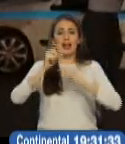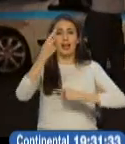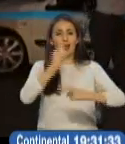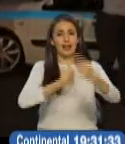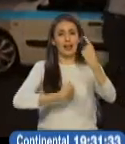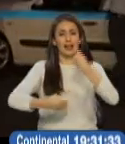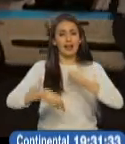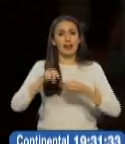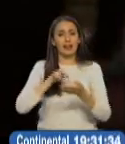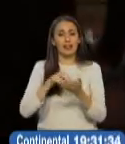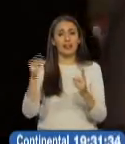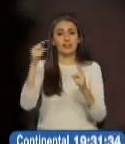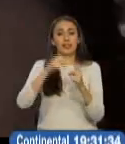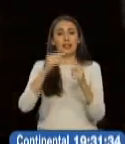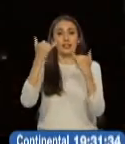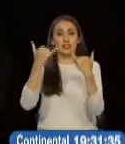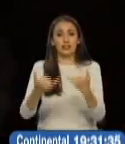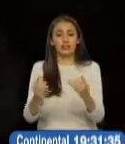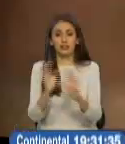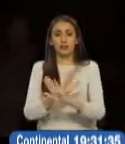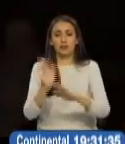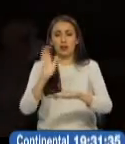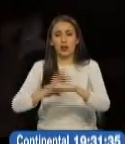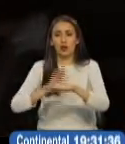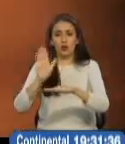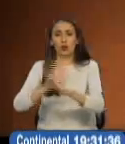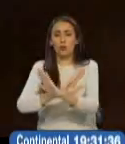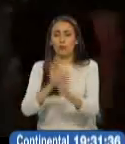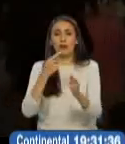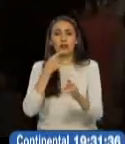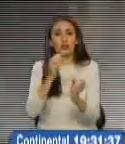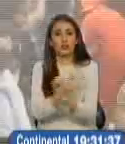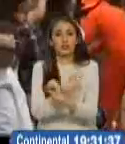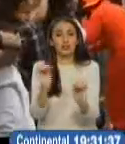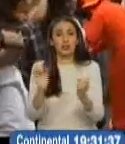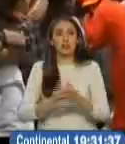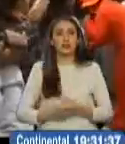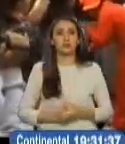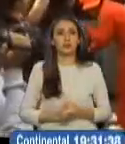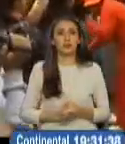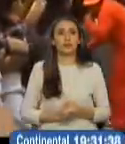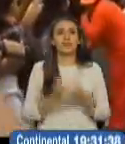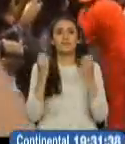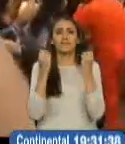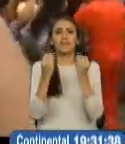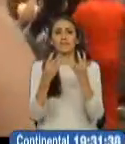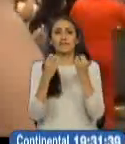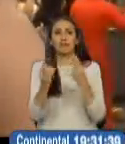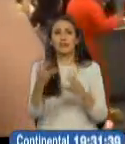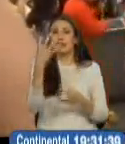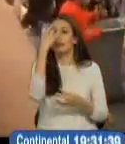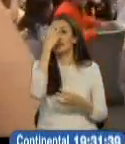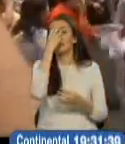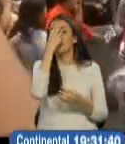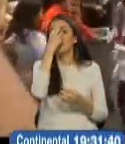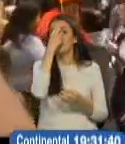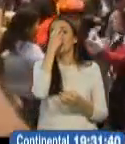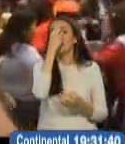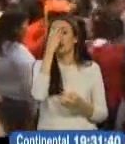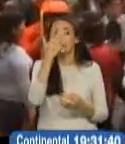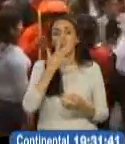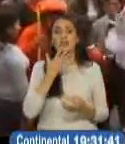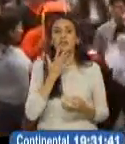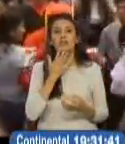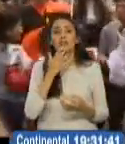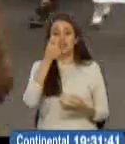piernas. Hasta el momento, nadie se atribuye la autoría del ataque. Cientos de payasos vestidos con trajes de colores